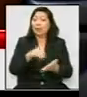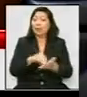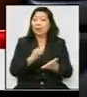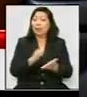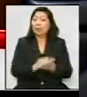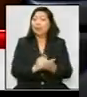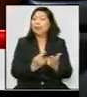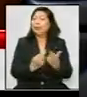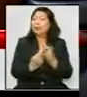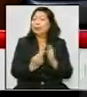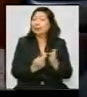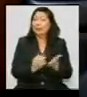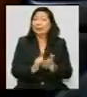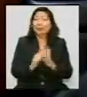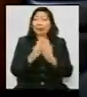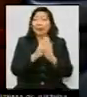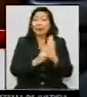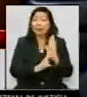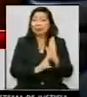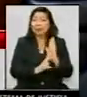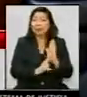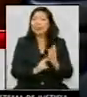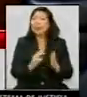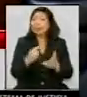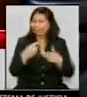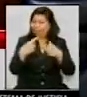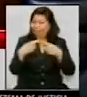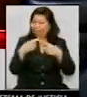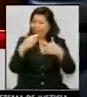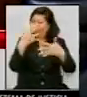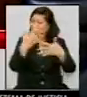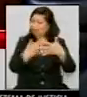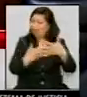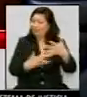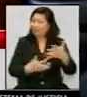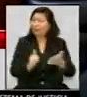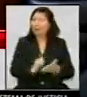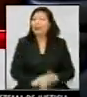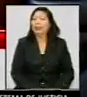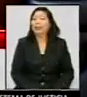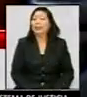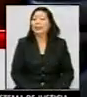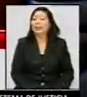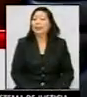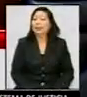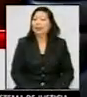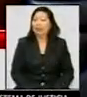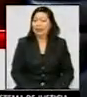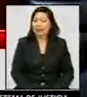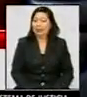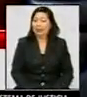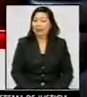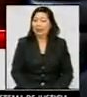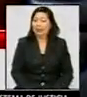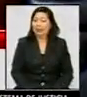y regulada en el reglamento. Hay varios incumplimientos recurrentes.